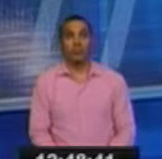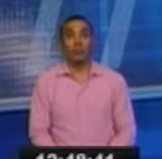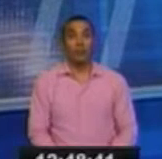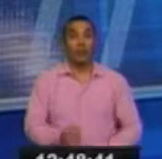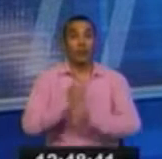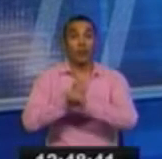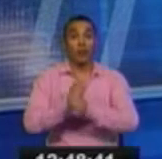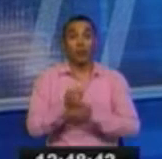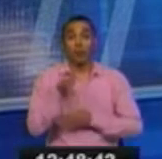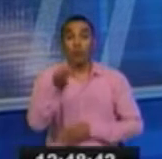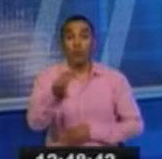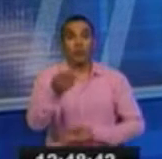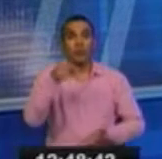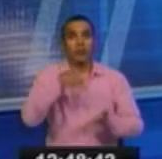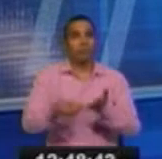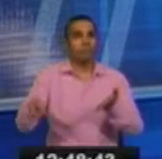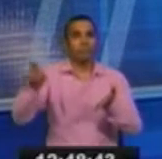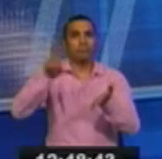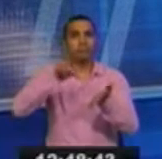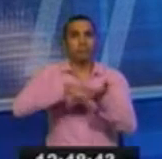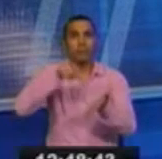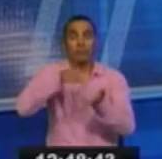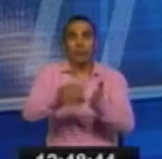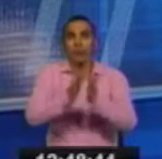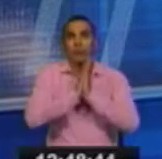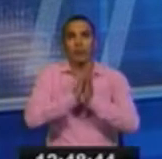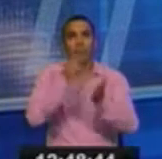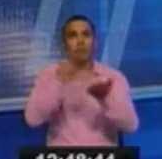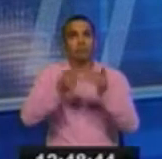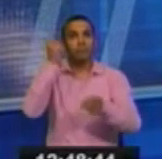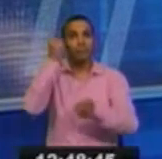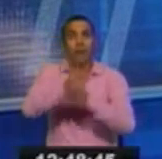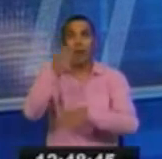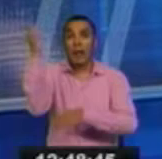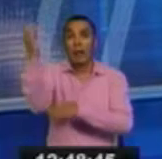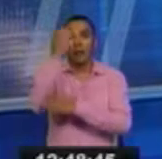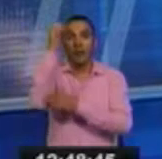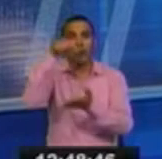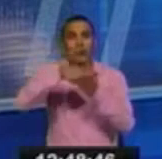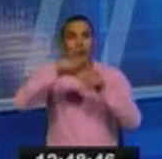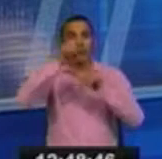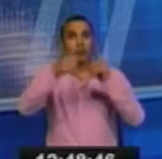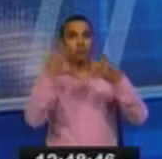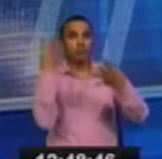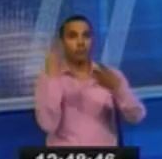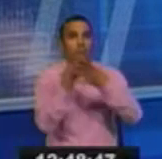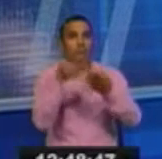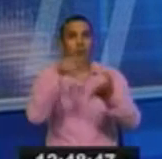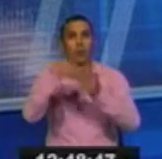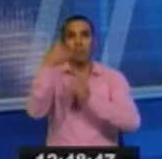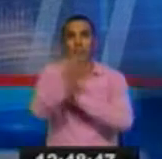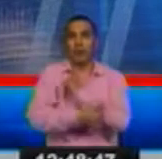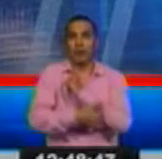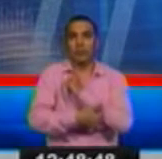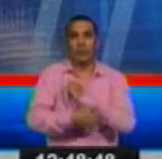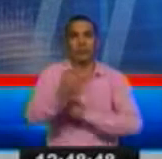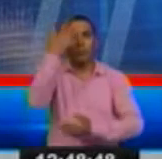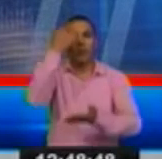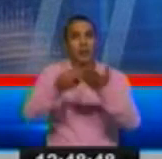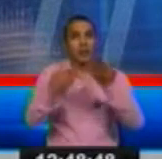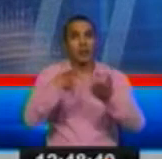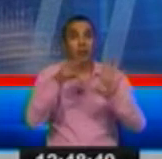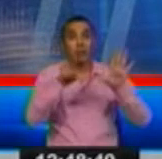Y la Defensoría del Pueblo se ratifica en su pedido de declarar en emergencia al sistema penitenciario del país. Explica que hay